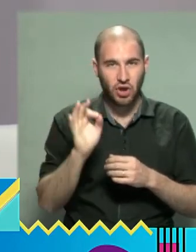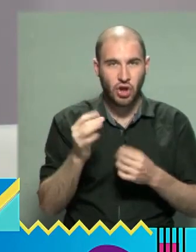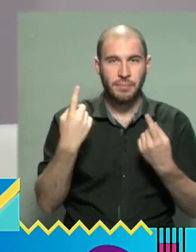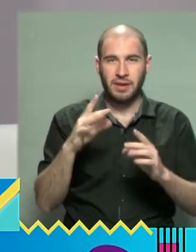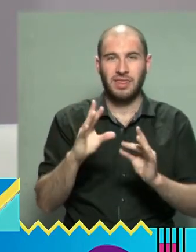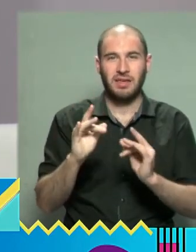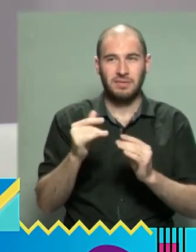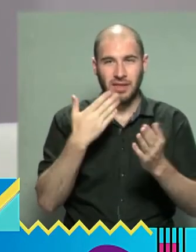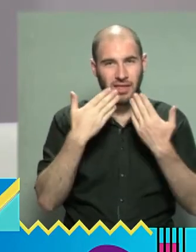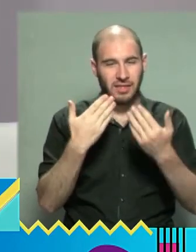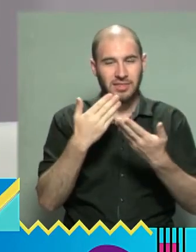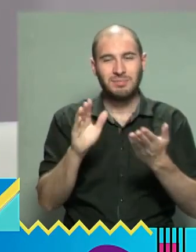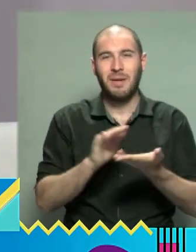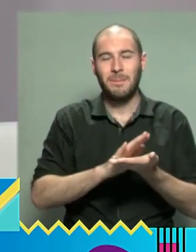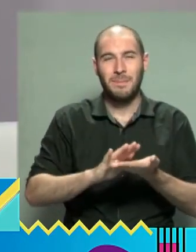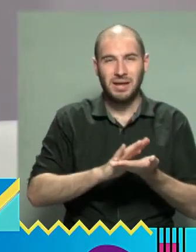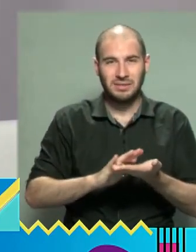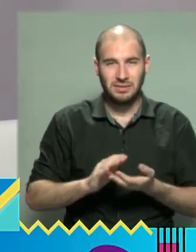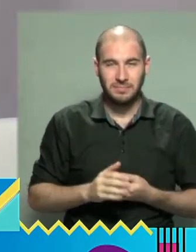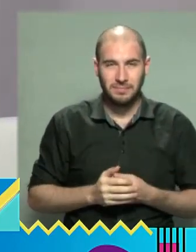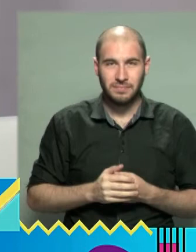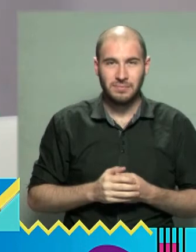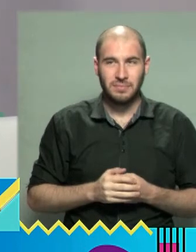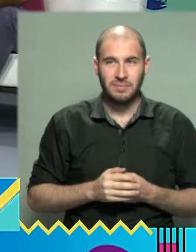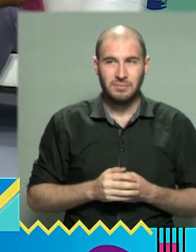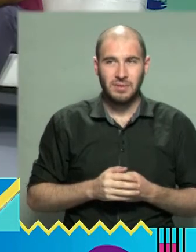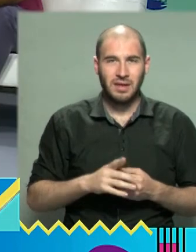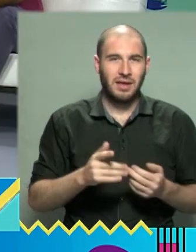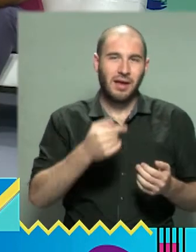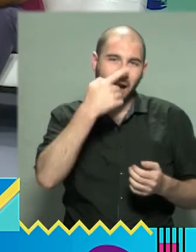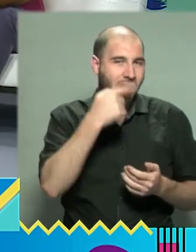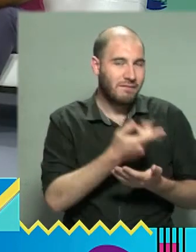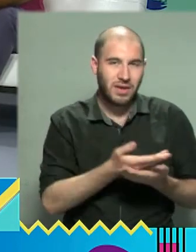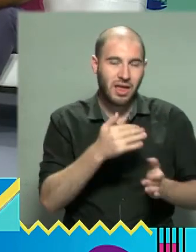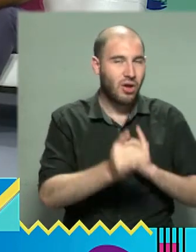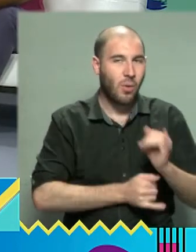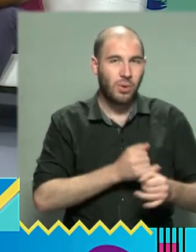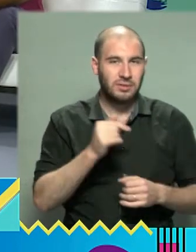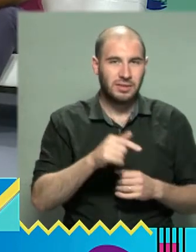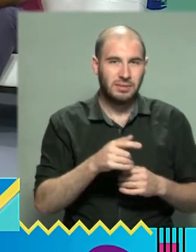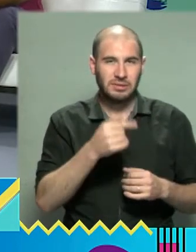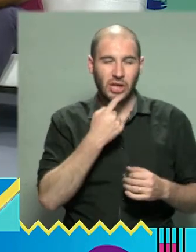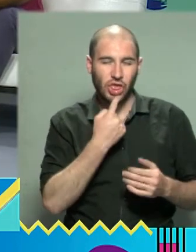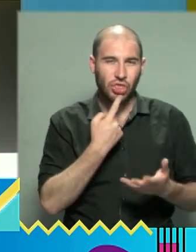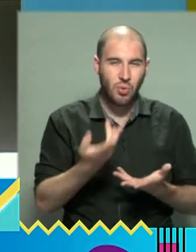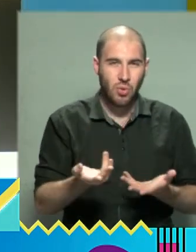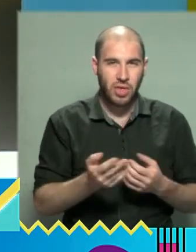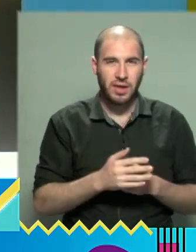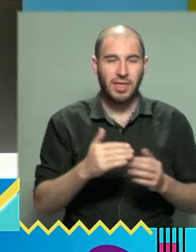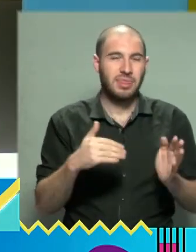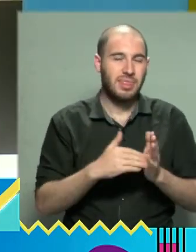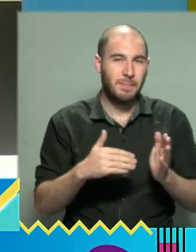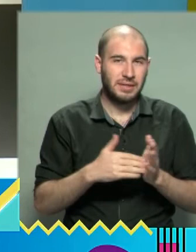medio difícil discutir sobre la base de cuestiones que no... En definitiva es plantear esto de un cierto escepticismo que se da en